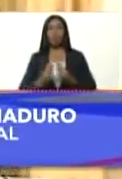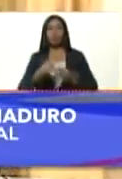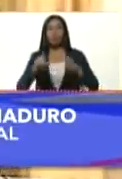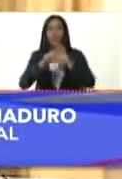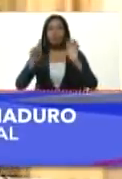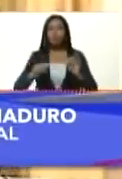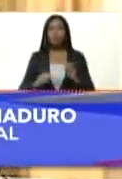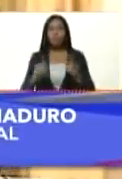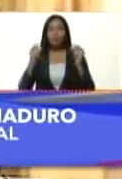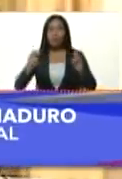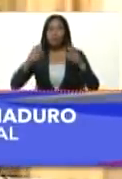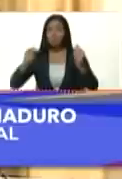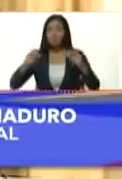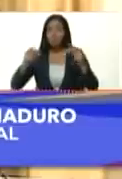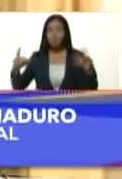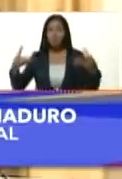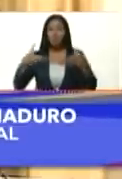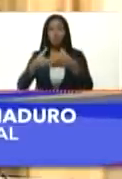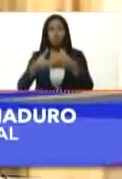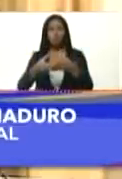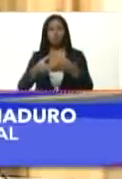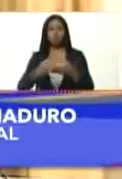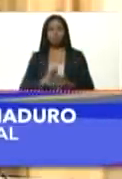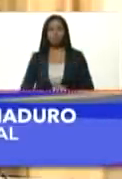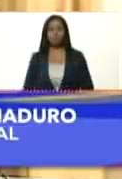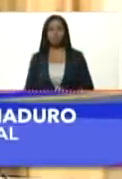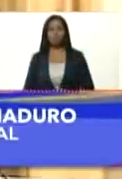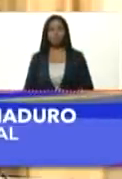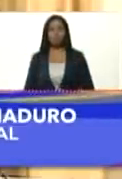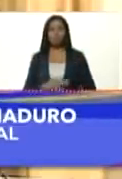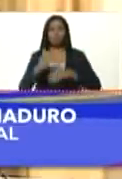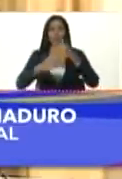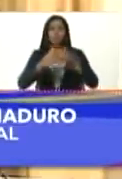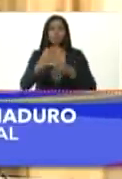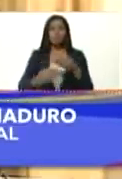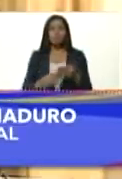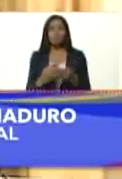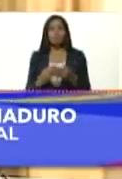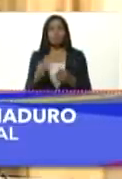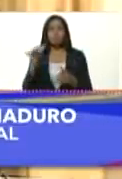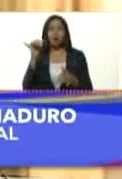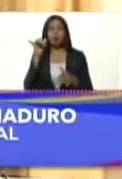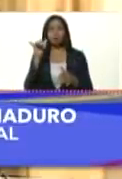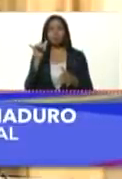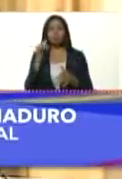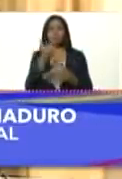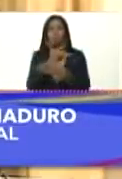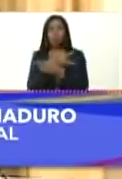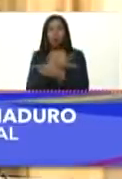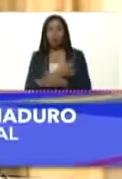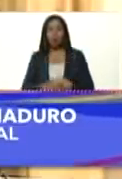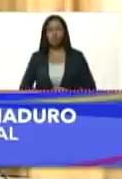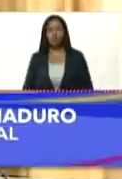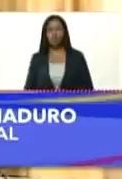aquí muy activos en reuniones, en seguimiento, videoconferencias,